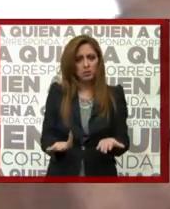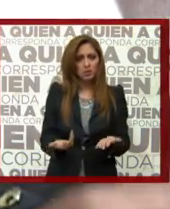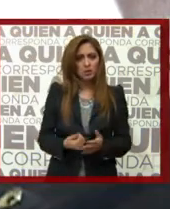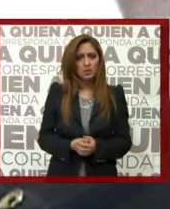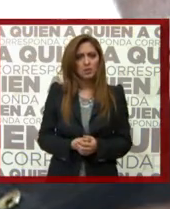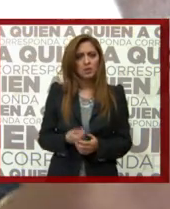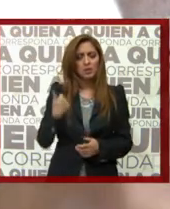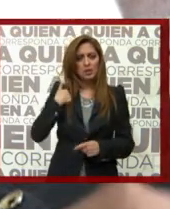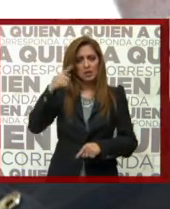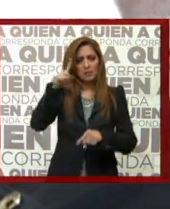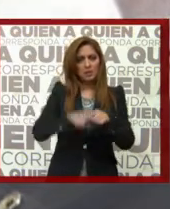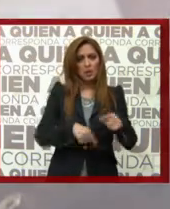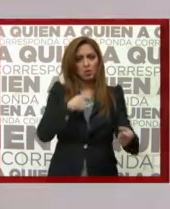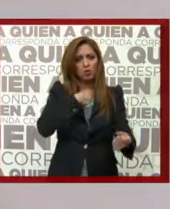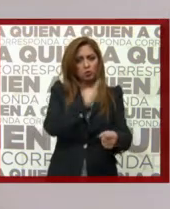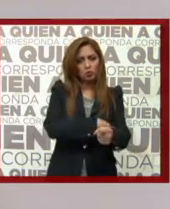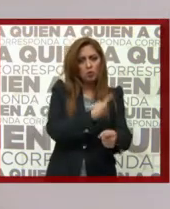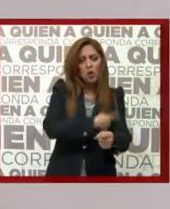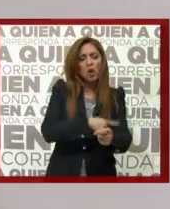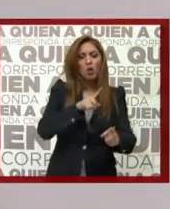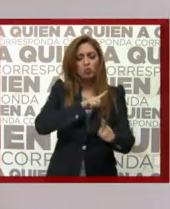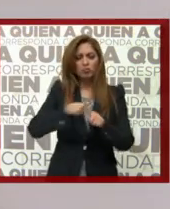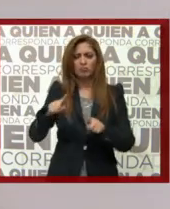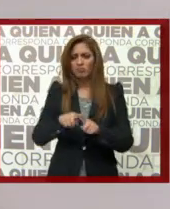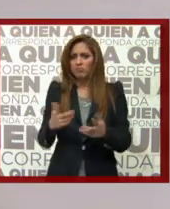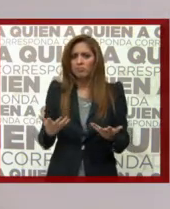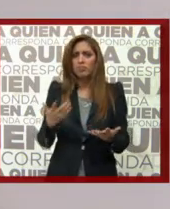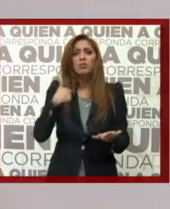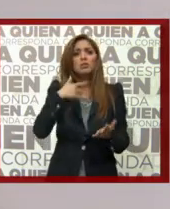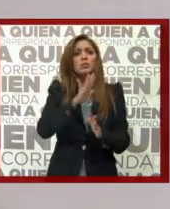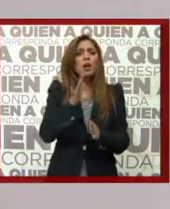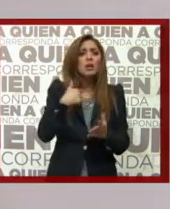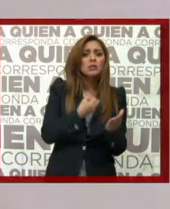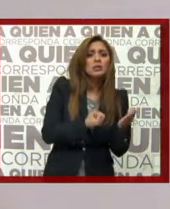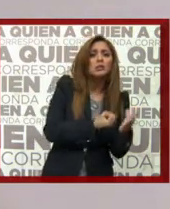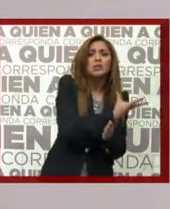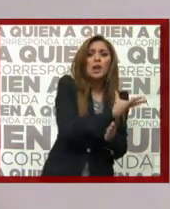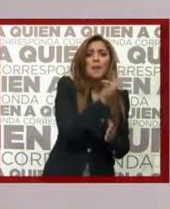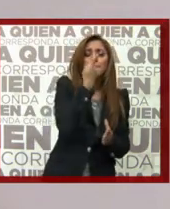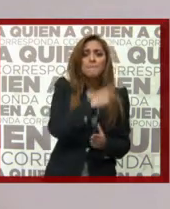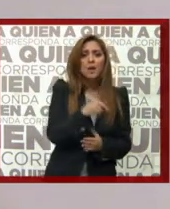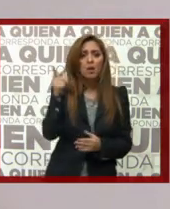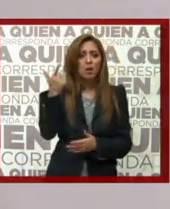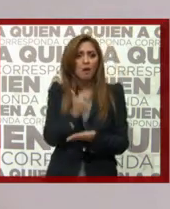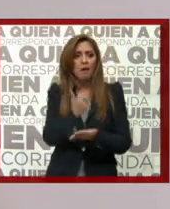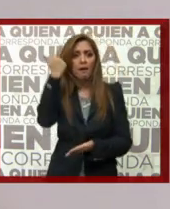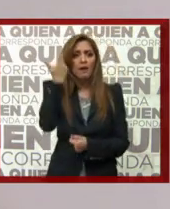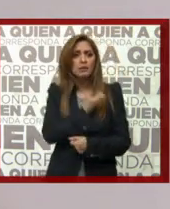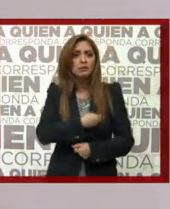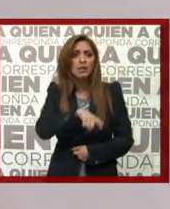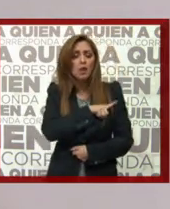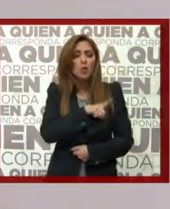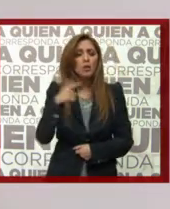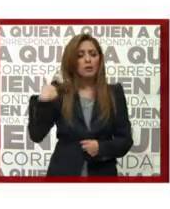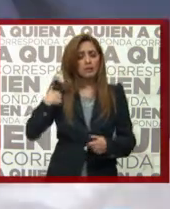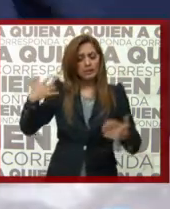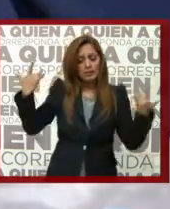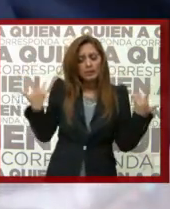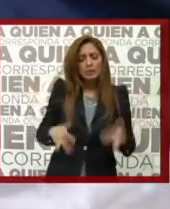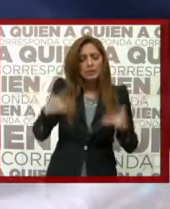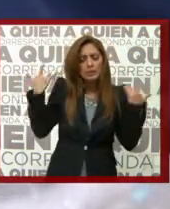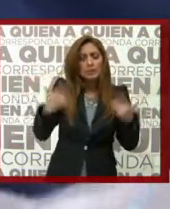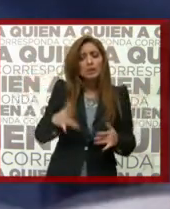quitaron sueros, todo. Doña Lupita fue dada de alta pese a su delicada condición. A pesar de los fuertes dolores, de